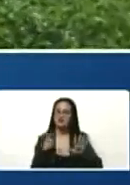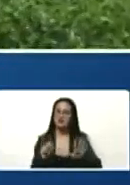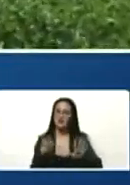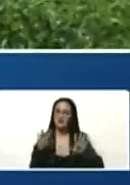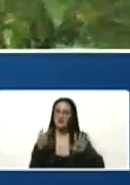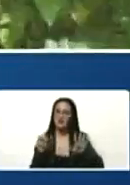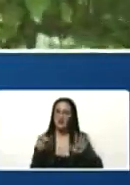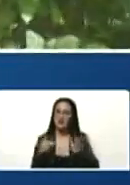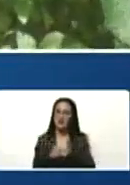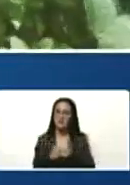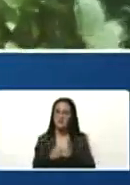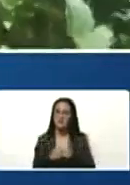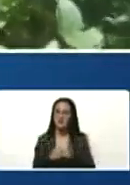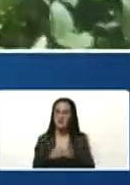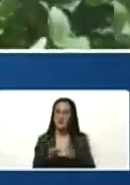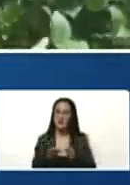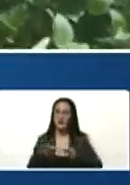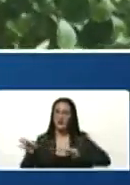70 mil hectáreas.